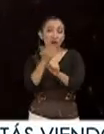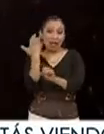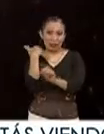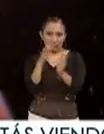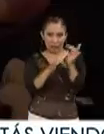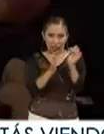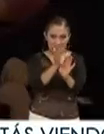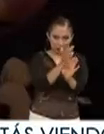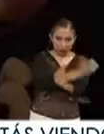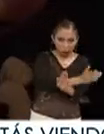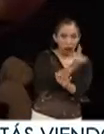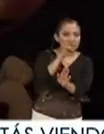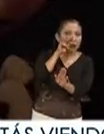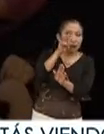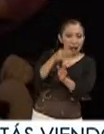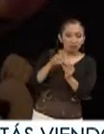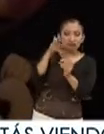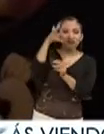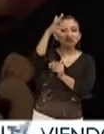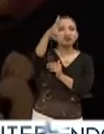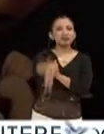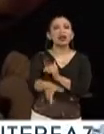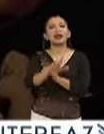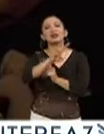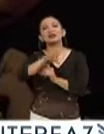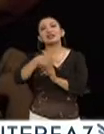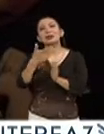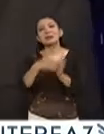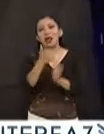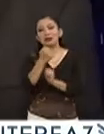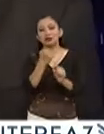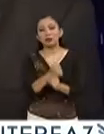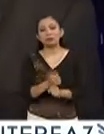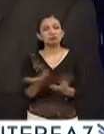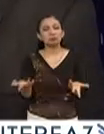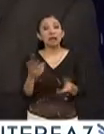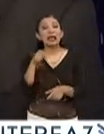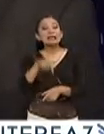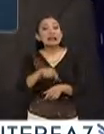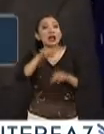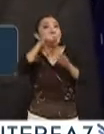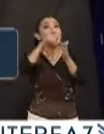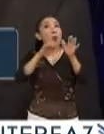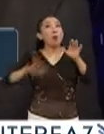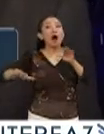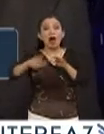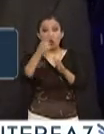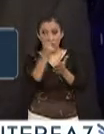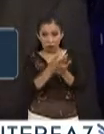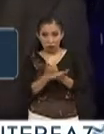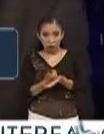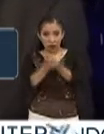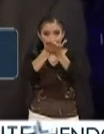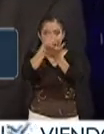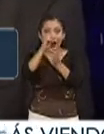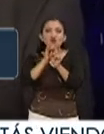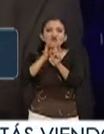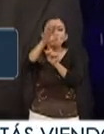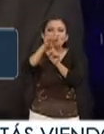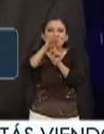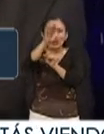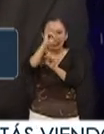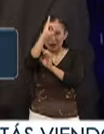de Cristo y como se observará en los próximos 13.000 años. La ventaja del planetario es que no nada más nos permite